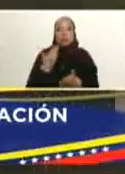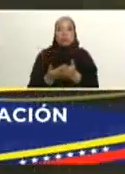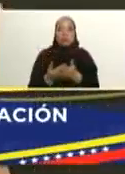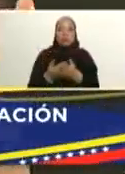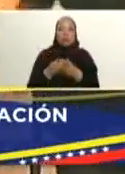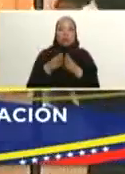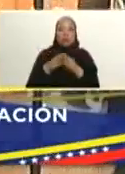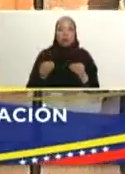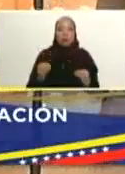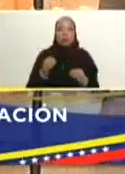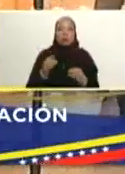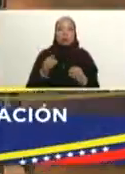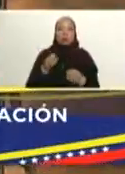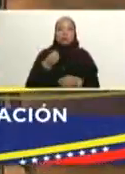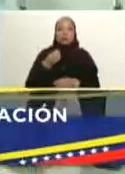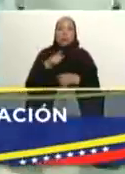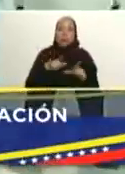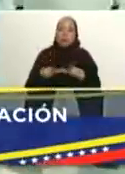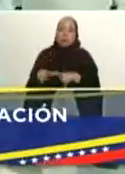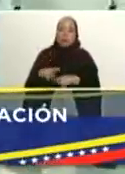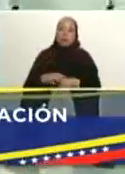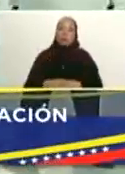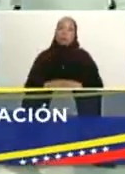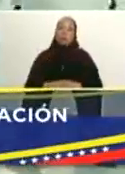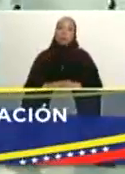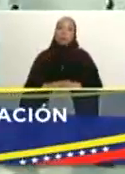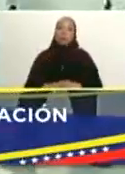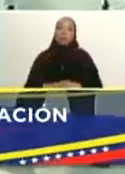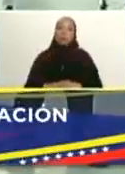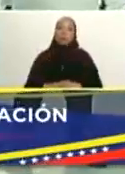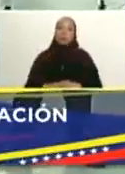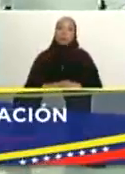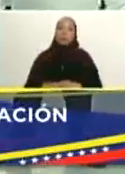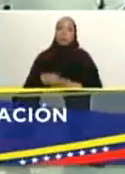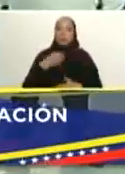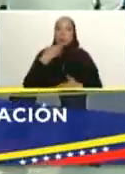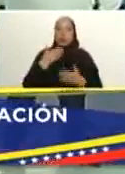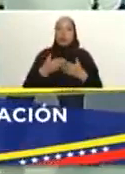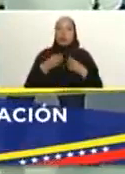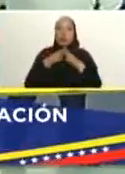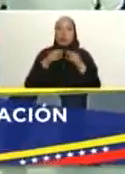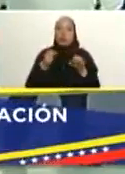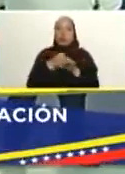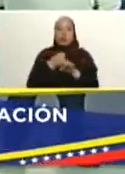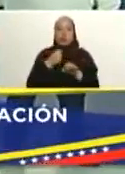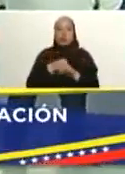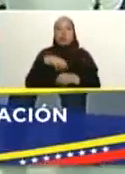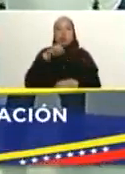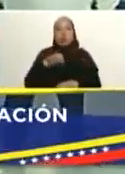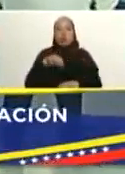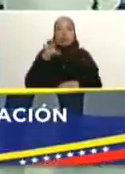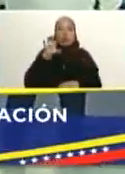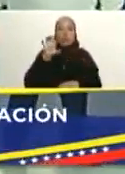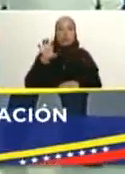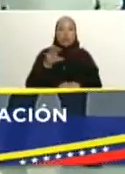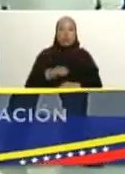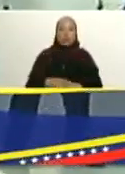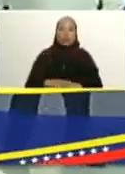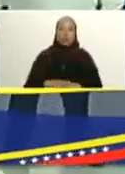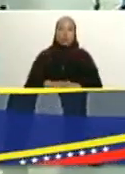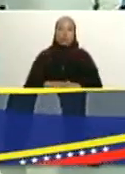en la cual nosotros venceremos, mi comandante jefe. Gracias, general Quiroga. Aquí está la patria, presidente.